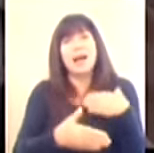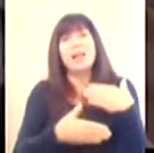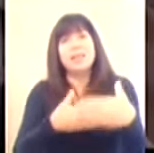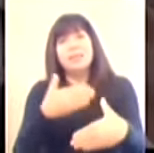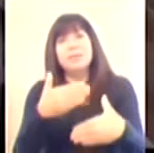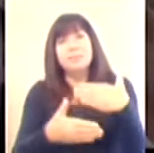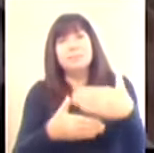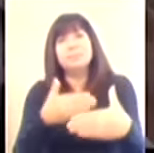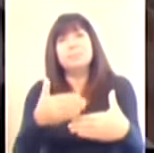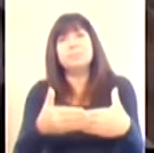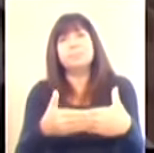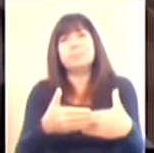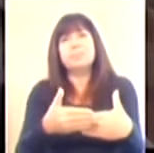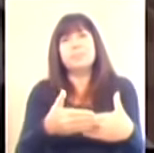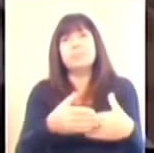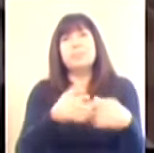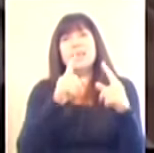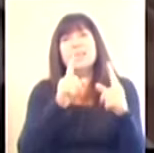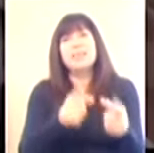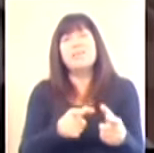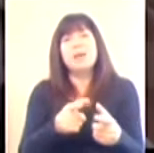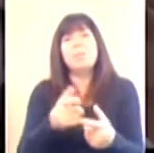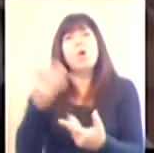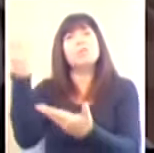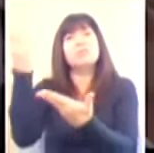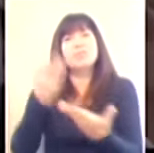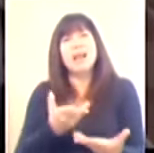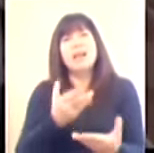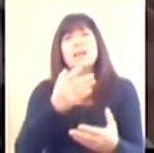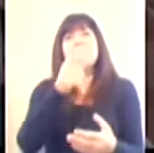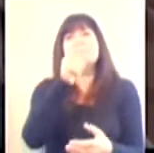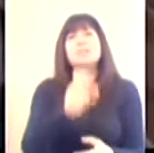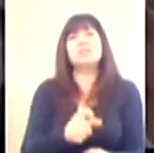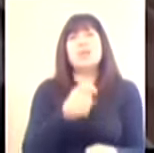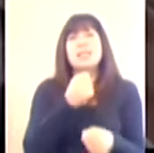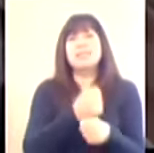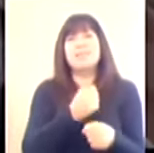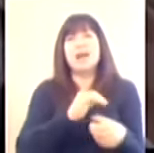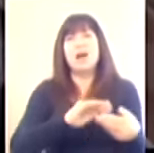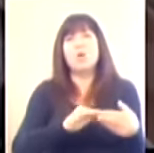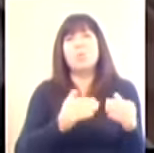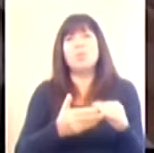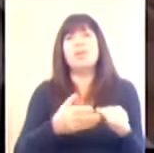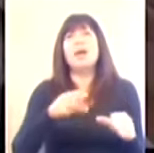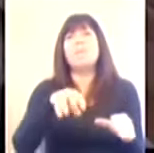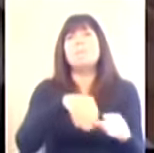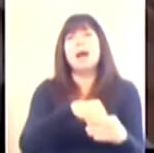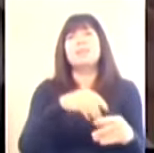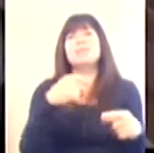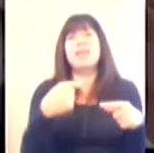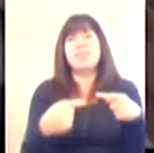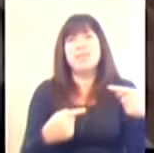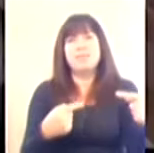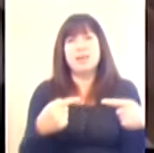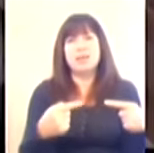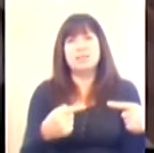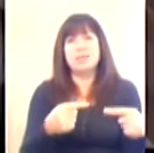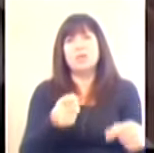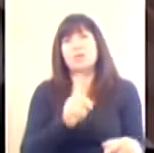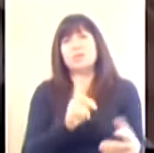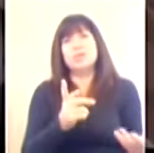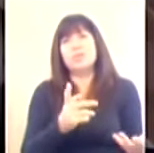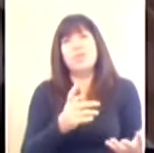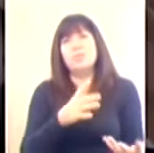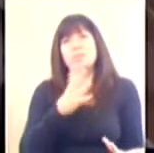traer a quienes trabajan con estas comunidades y hacerlos parte de estos debates, porque si no va a haber mucha